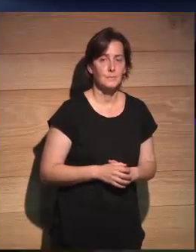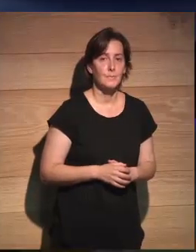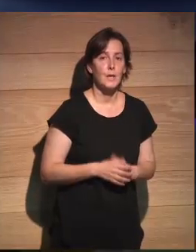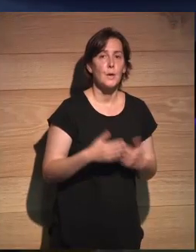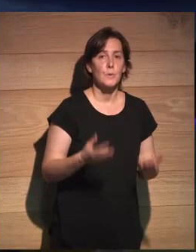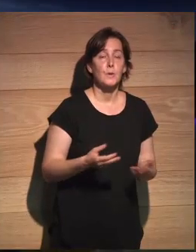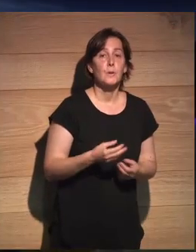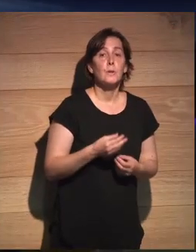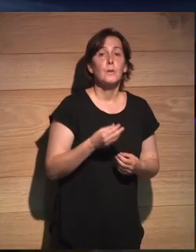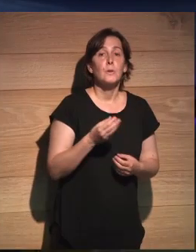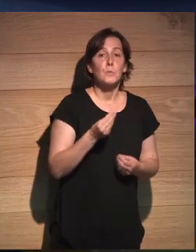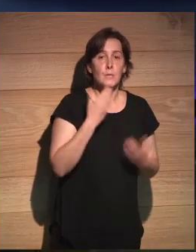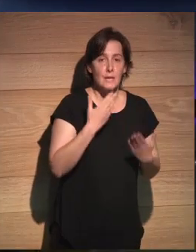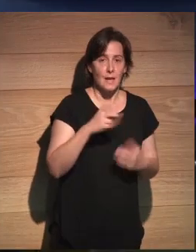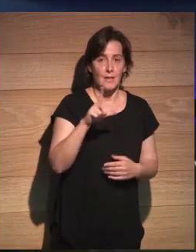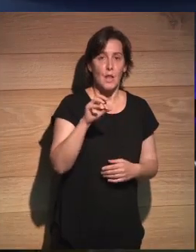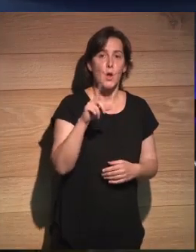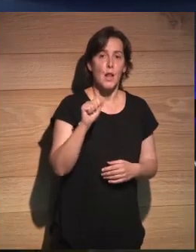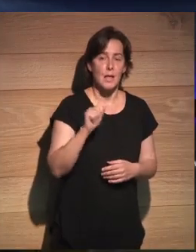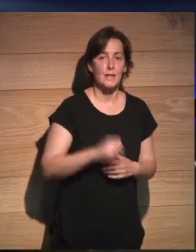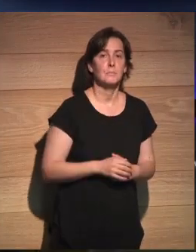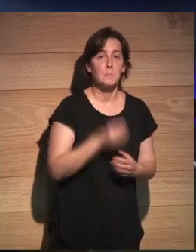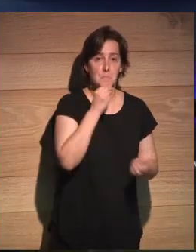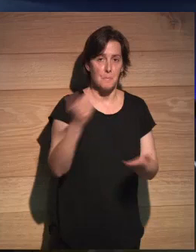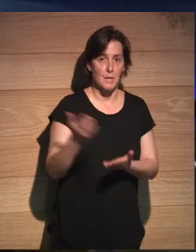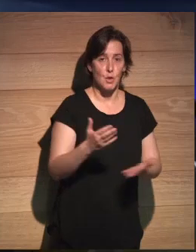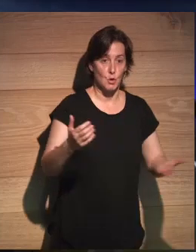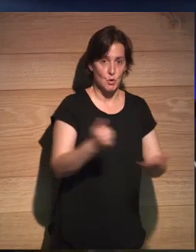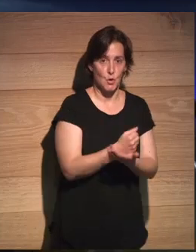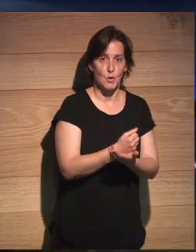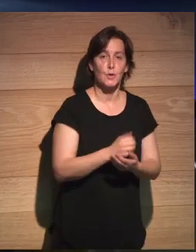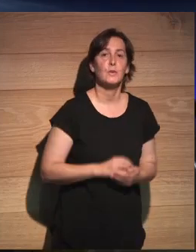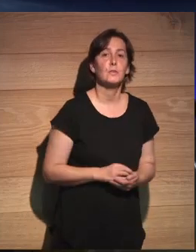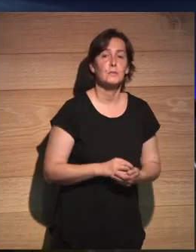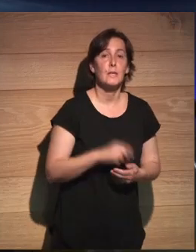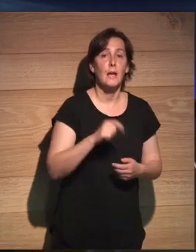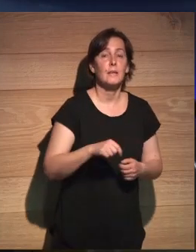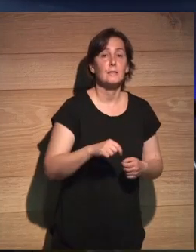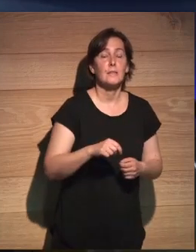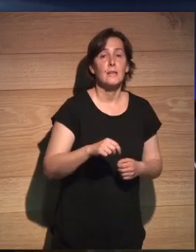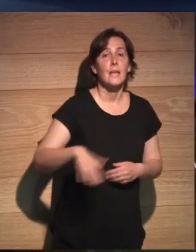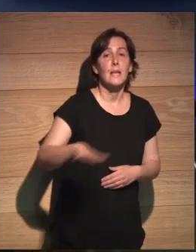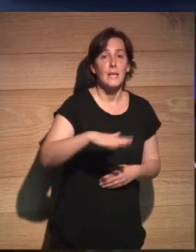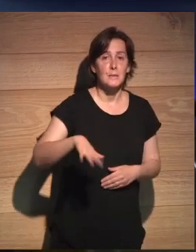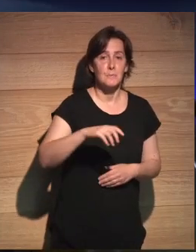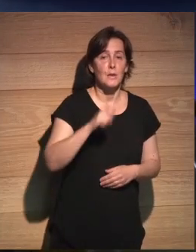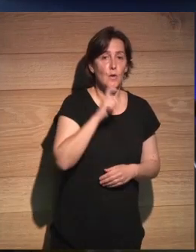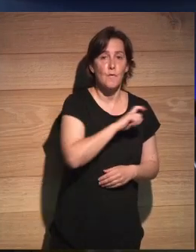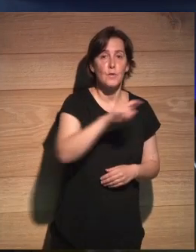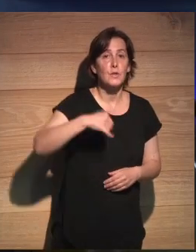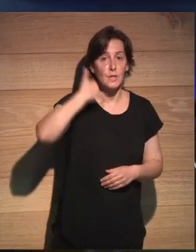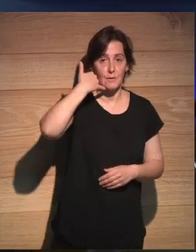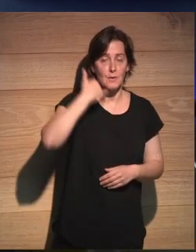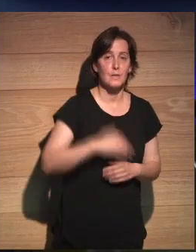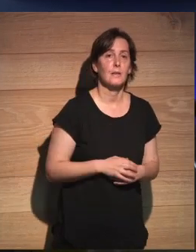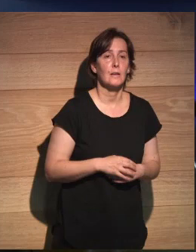Bueno, muchas gracias, Lola. Bienvenidos todos al espacio Fundación Telefónica, en